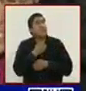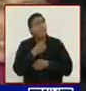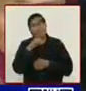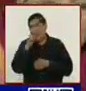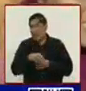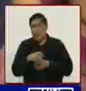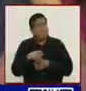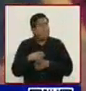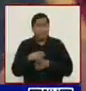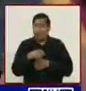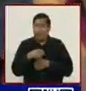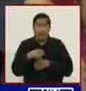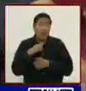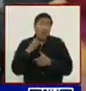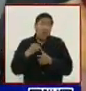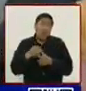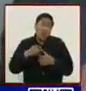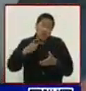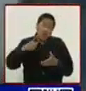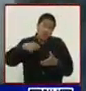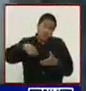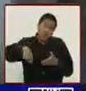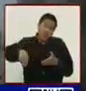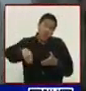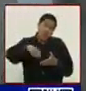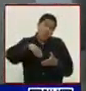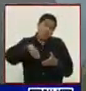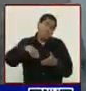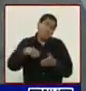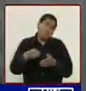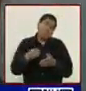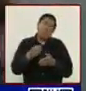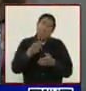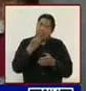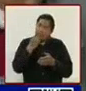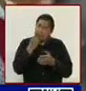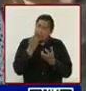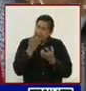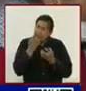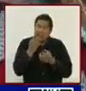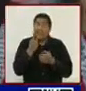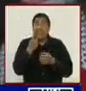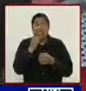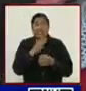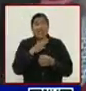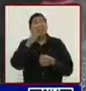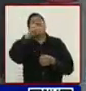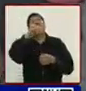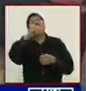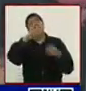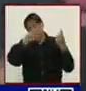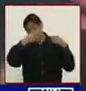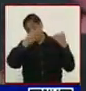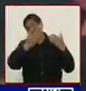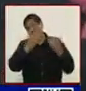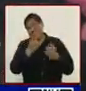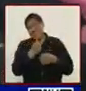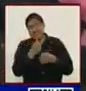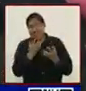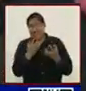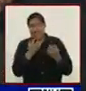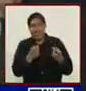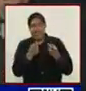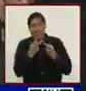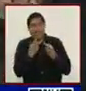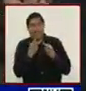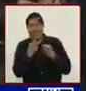John, tiene que ser el api, el pastel o los churros. Ay, Dios mío, que tengo un antojo. Y a una señora me dice, joven, aquí, mira, hasta ya me querían